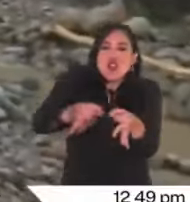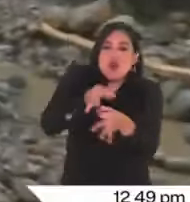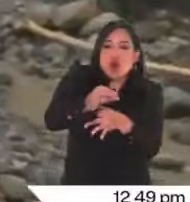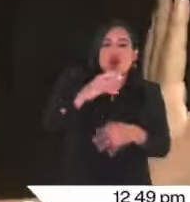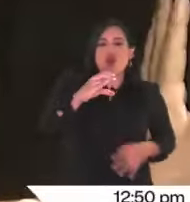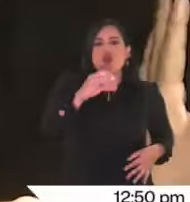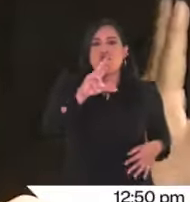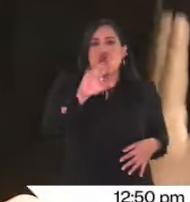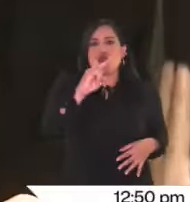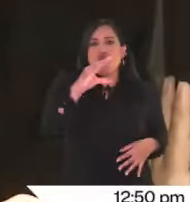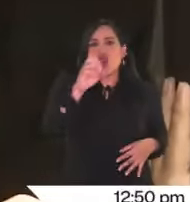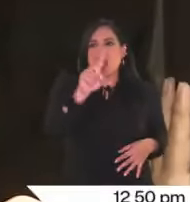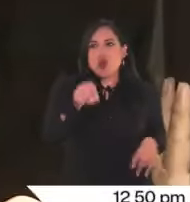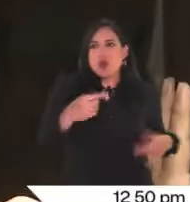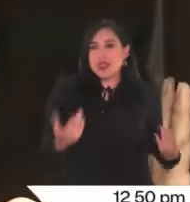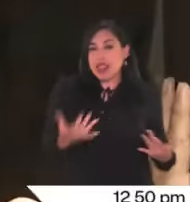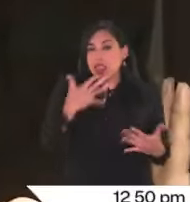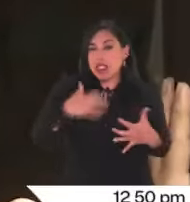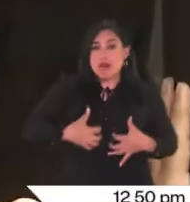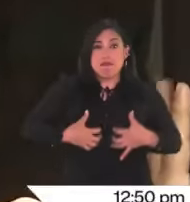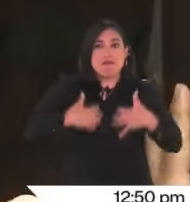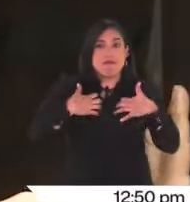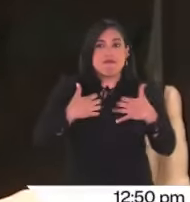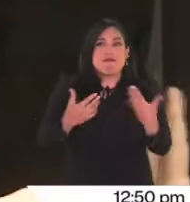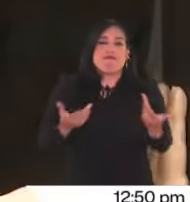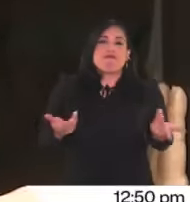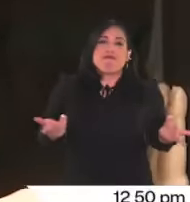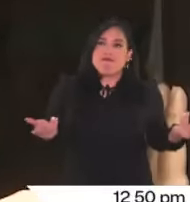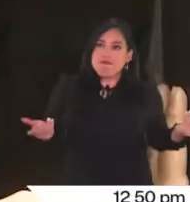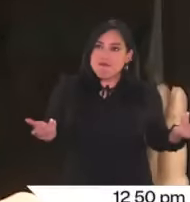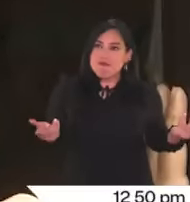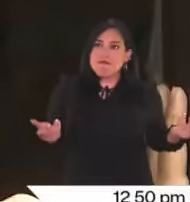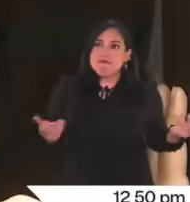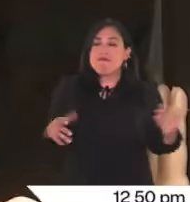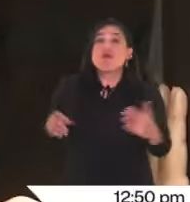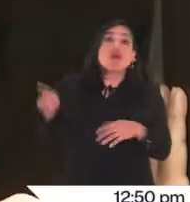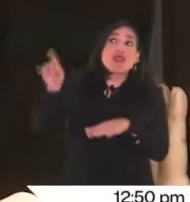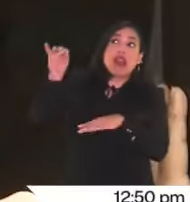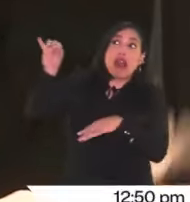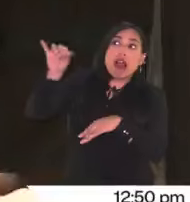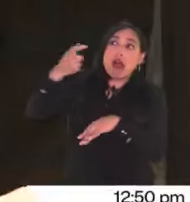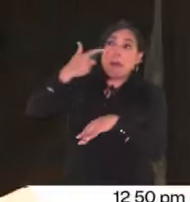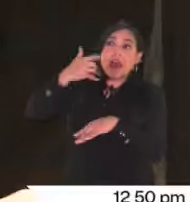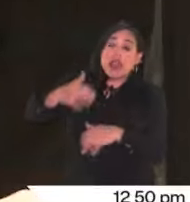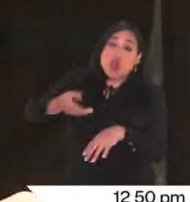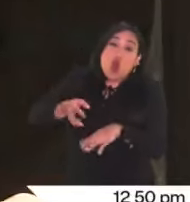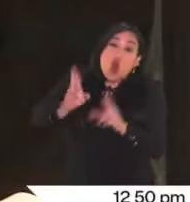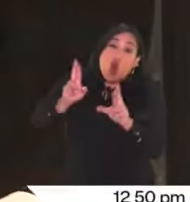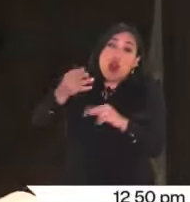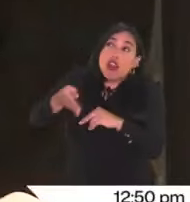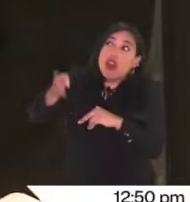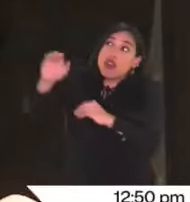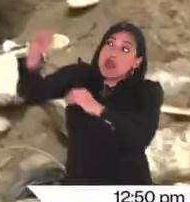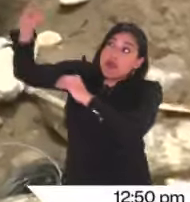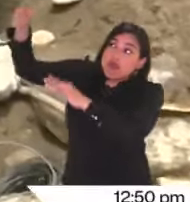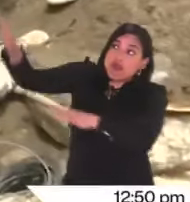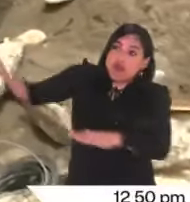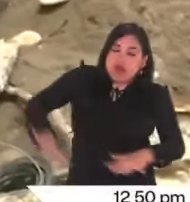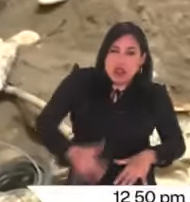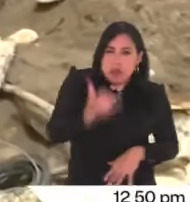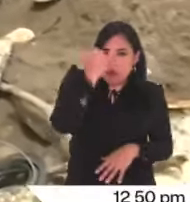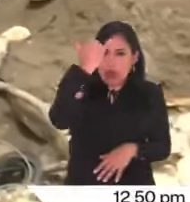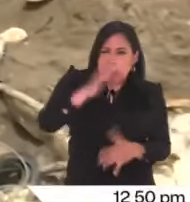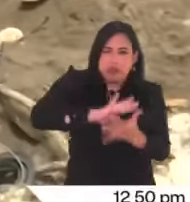Qué tal será la magnitud del daño que hay que allá está el represado que Confiemos en Dios que no baje porque imagínense la